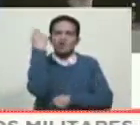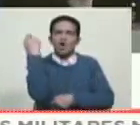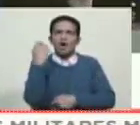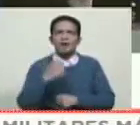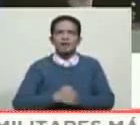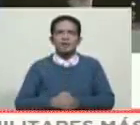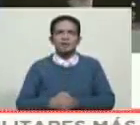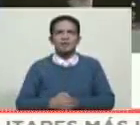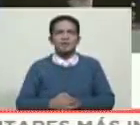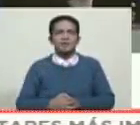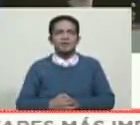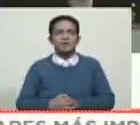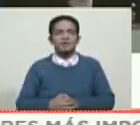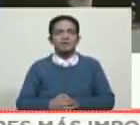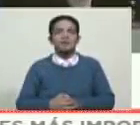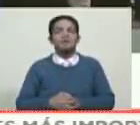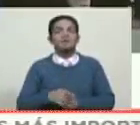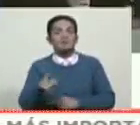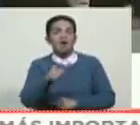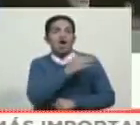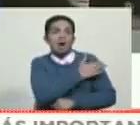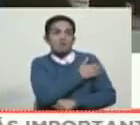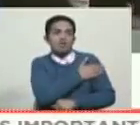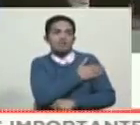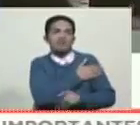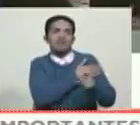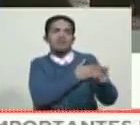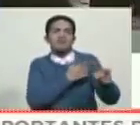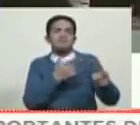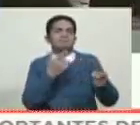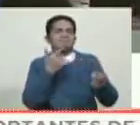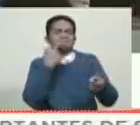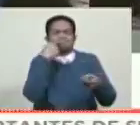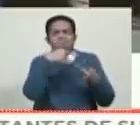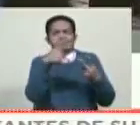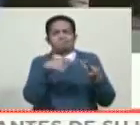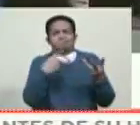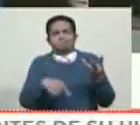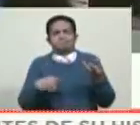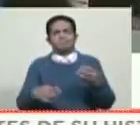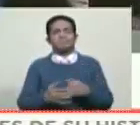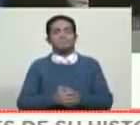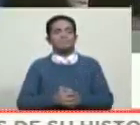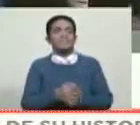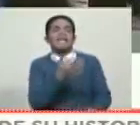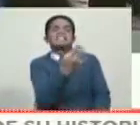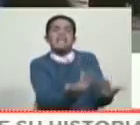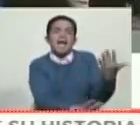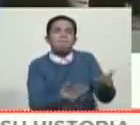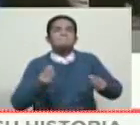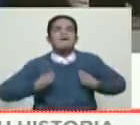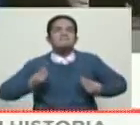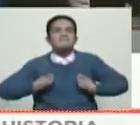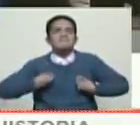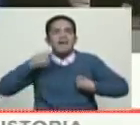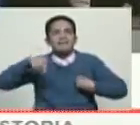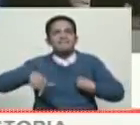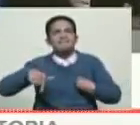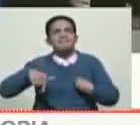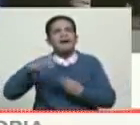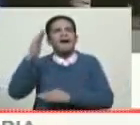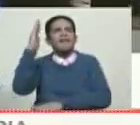Los han llamado de todo lo que se le pueda imaginar. Han quemado vivos aquí en el Estado Lara, quemaron